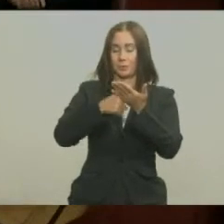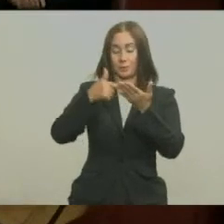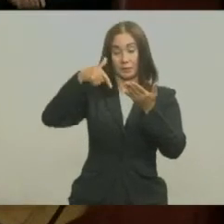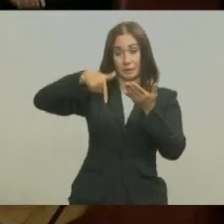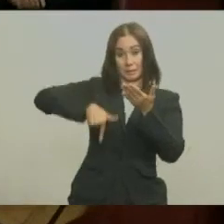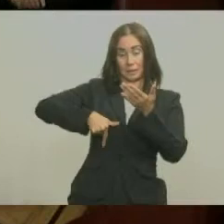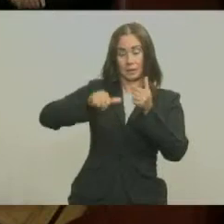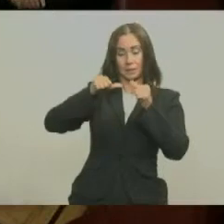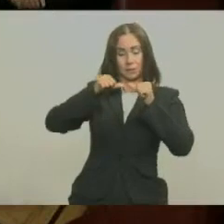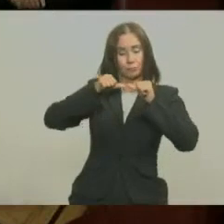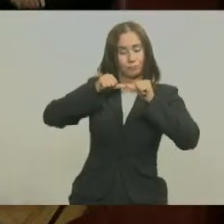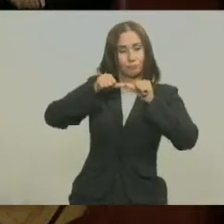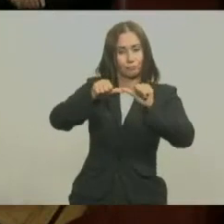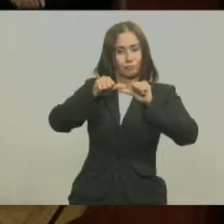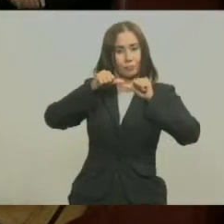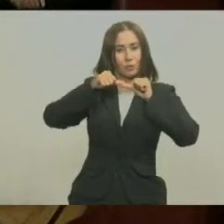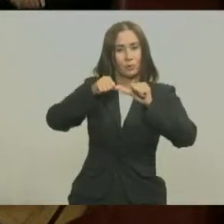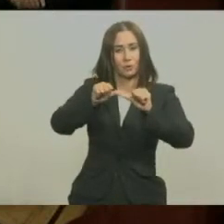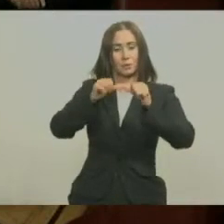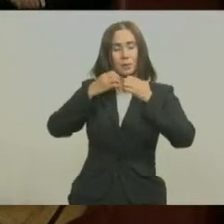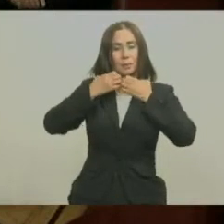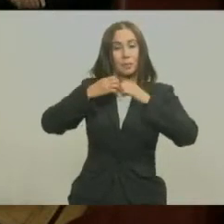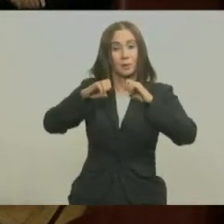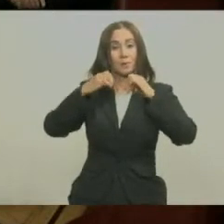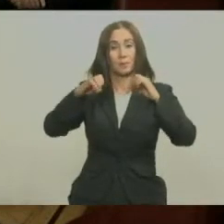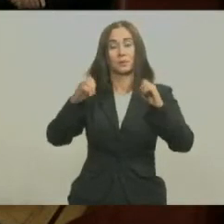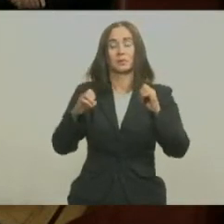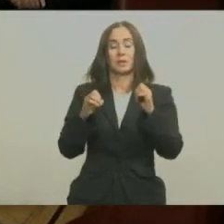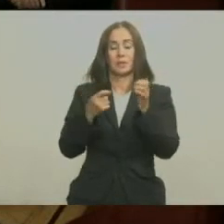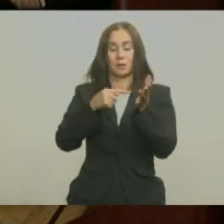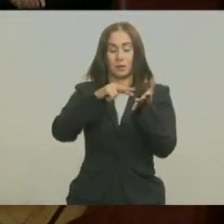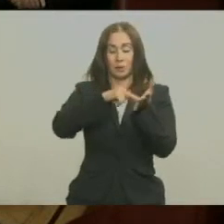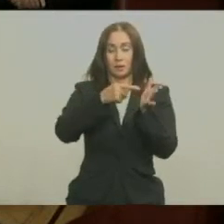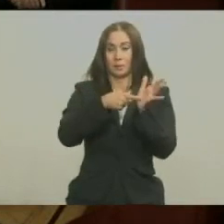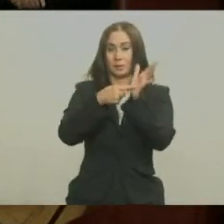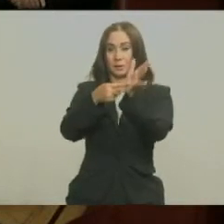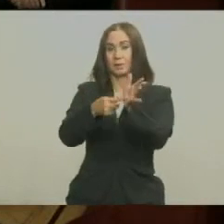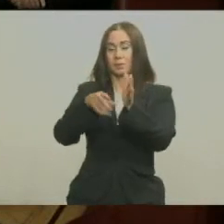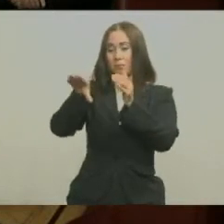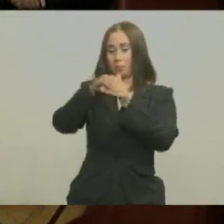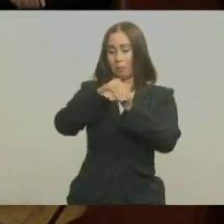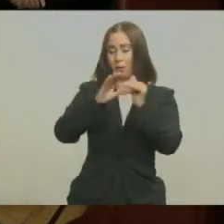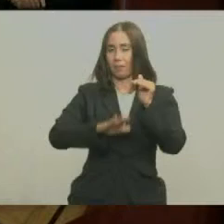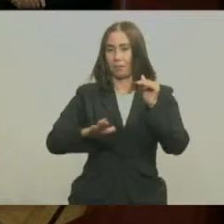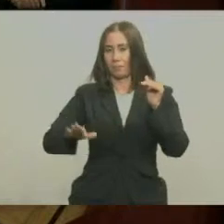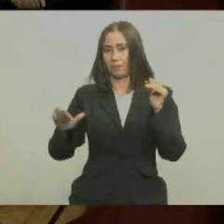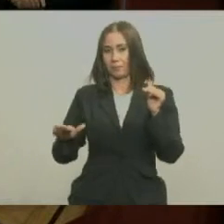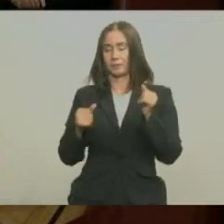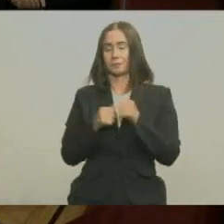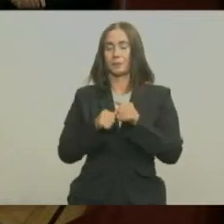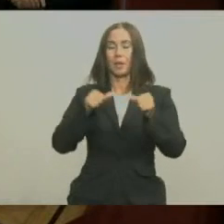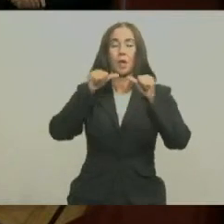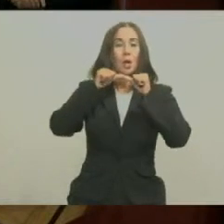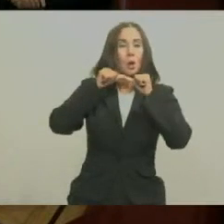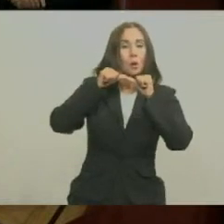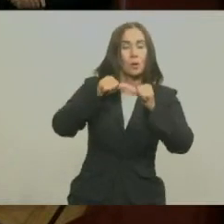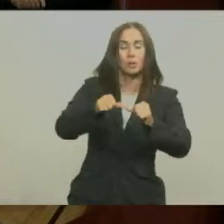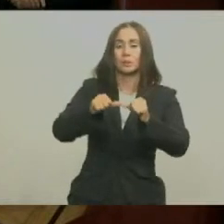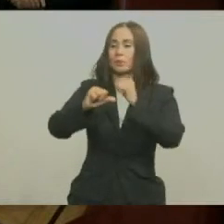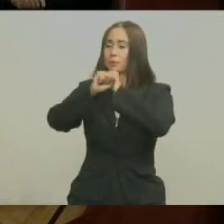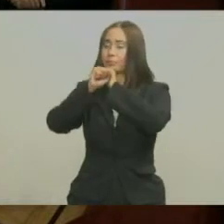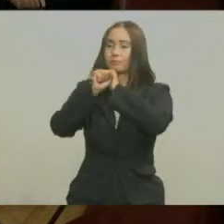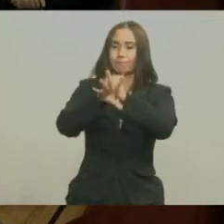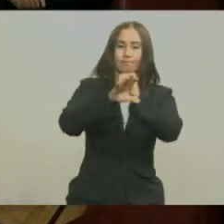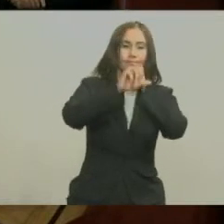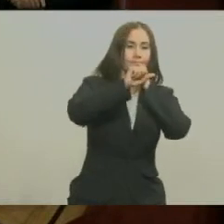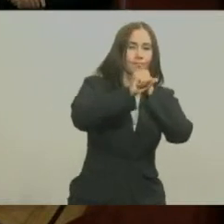continuaremos luchando contra este flagelo que representa el matrimonio infantil. Seguiremos enarbolando toda campaña